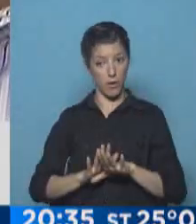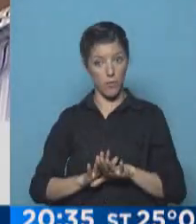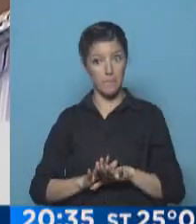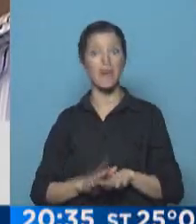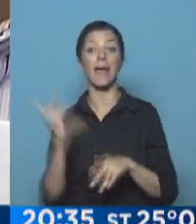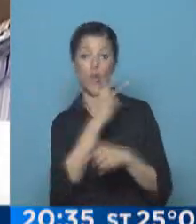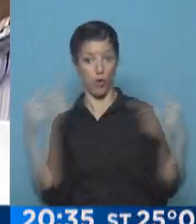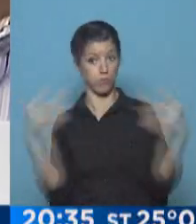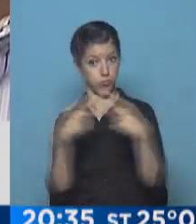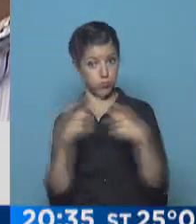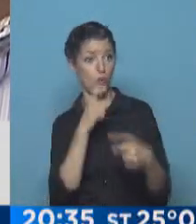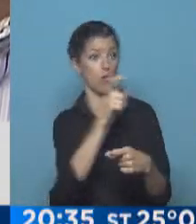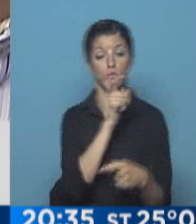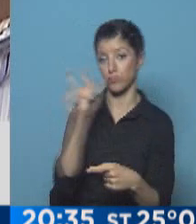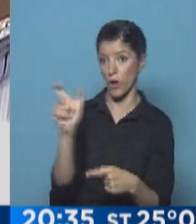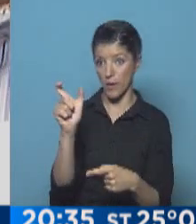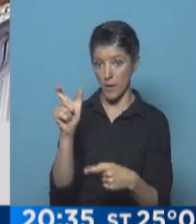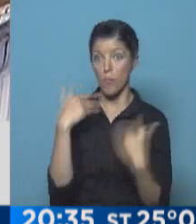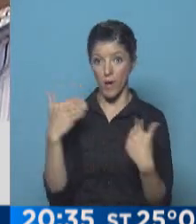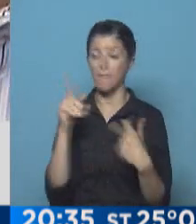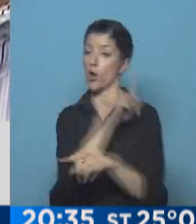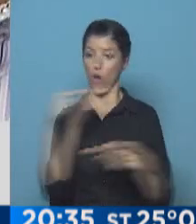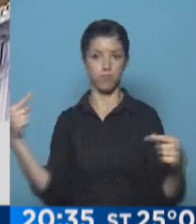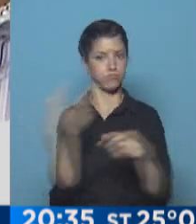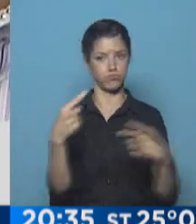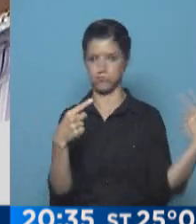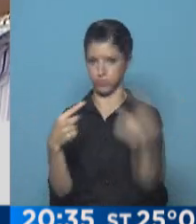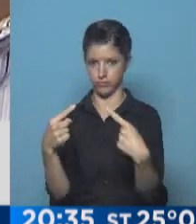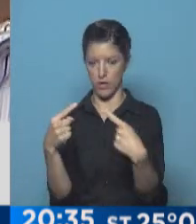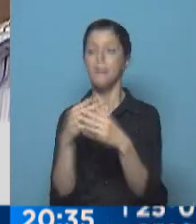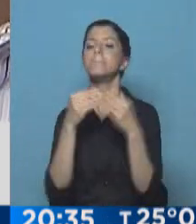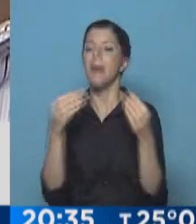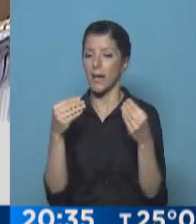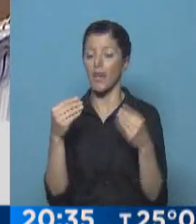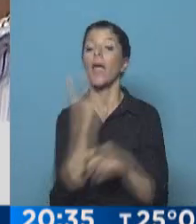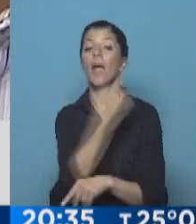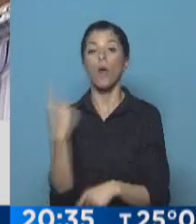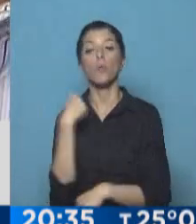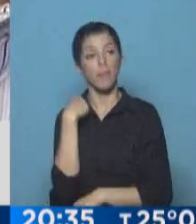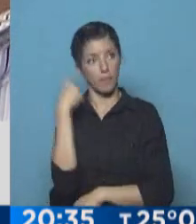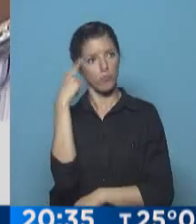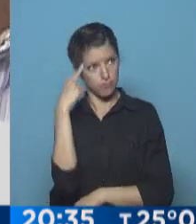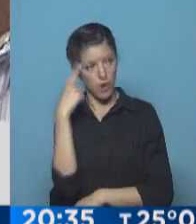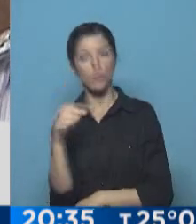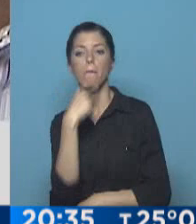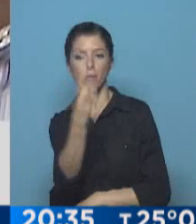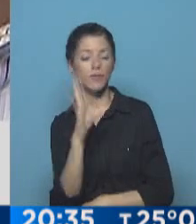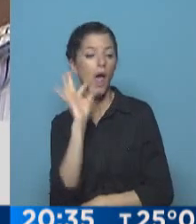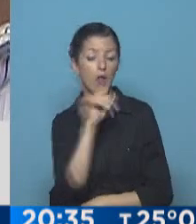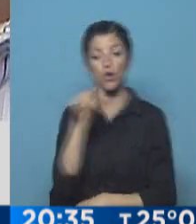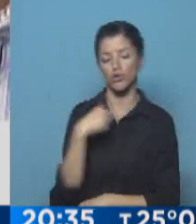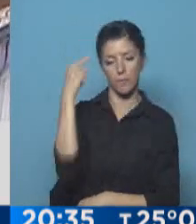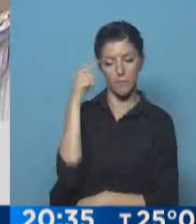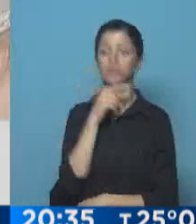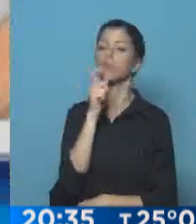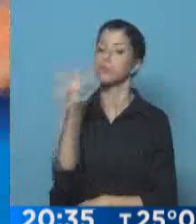refutación entre ellos, pero no puede haber enfrentamiento verbal, a lo que tiende es a darle espacios para que construyan argumentos, en todo caso para que refuten los argumentos